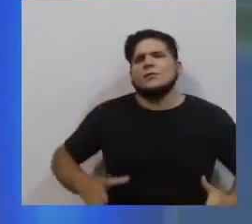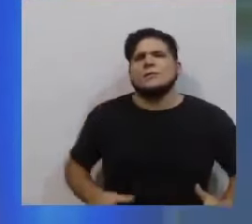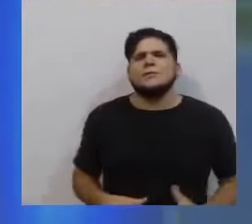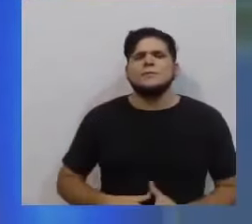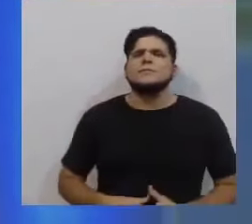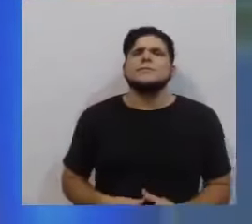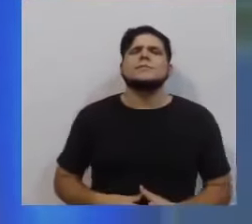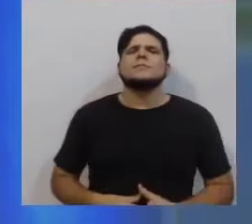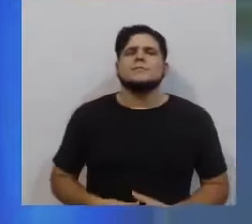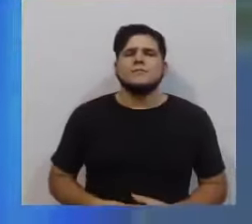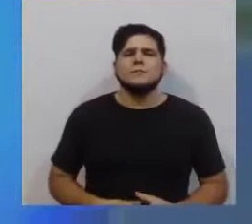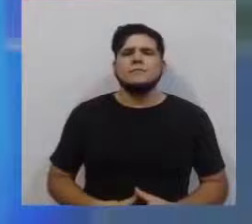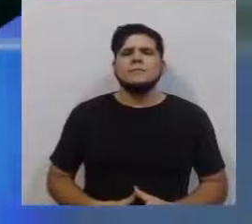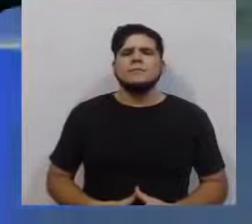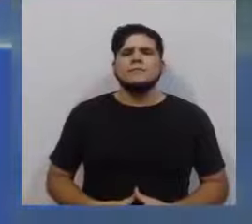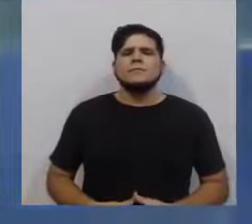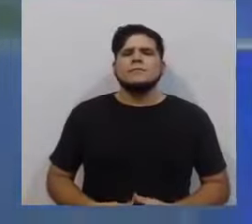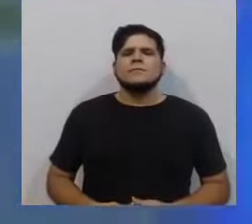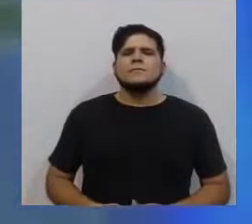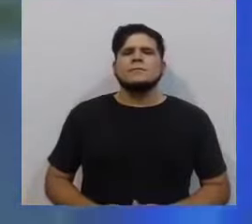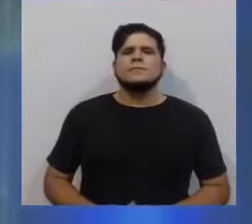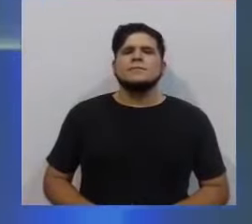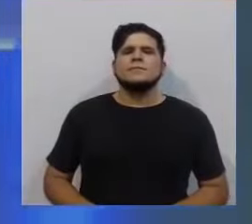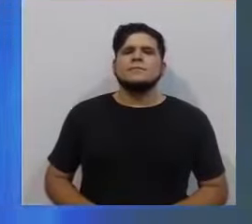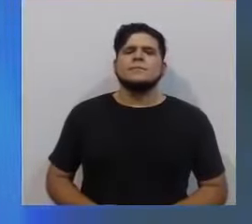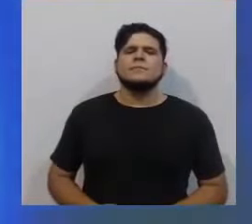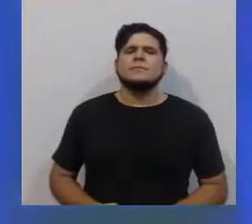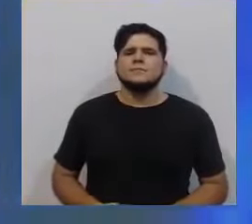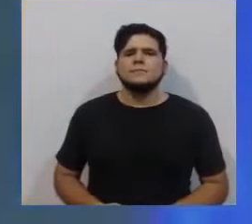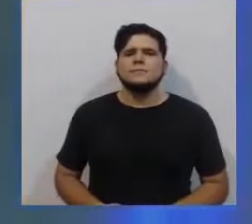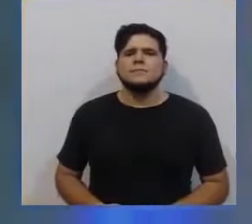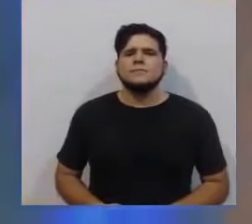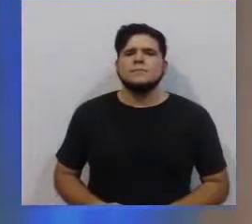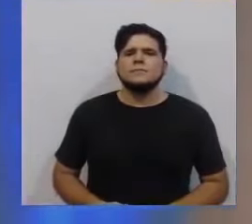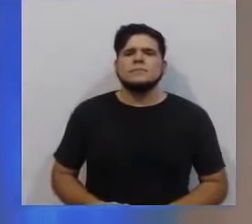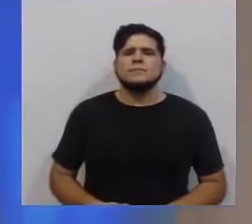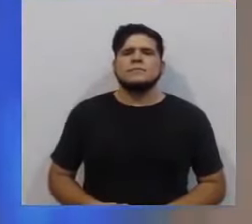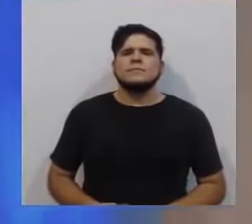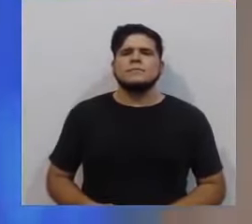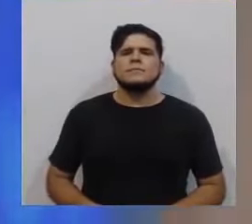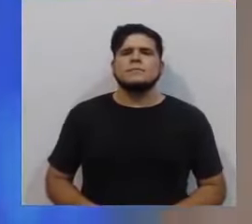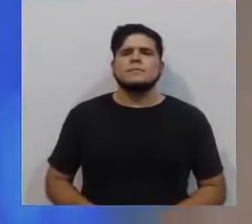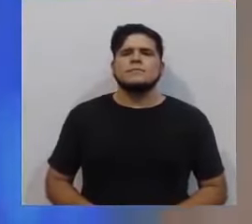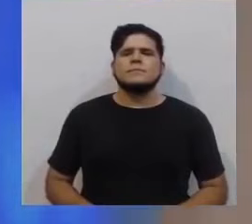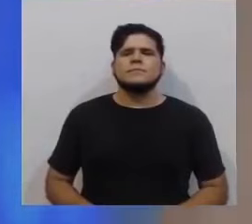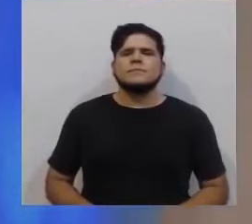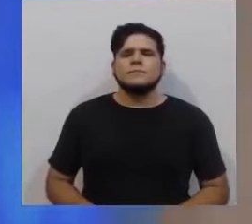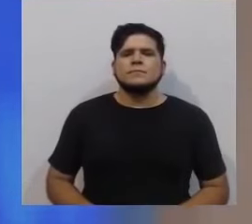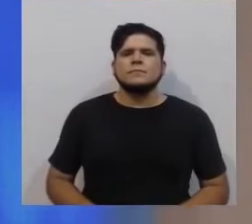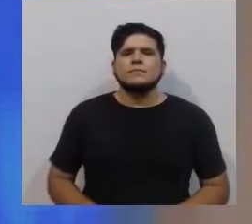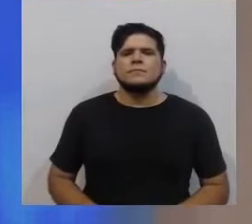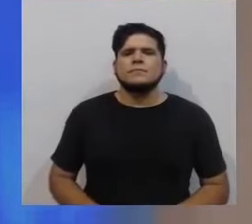pero lo externo o lo que le rodeaba a enoc no movía su interior